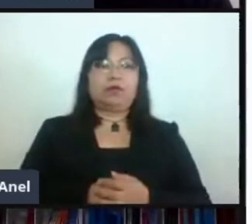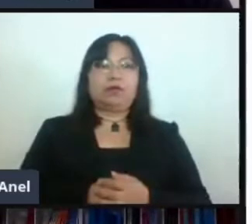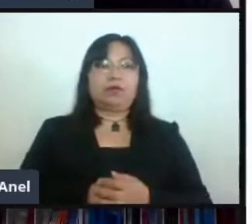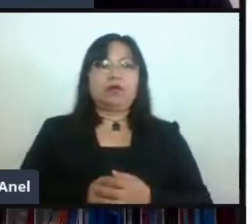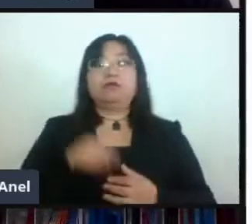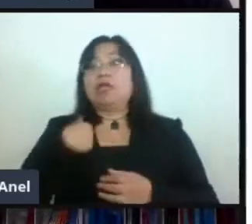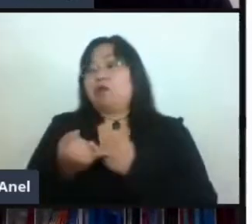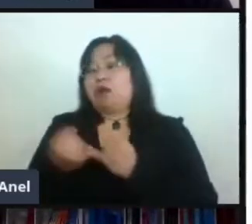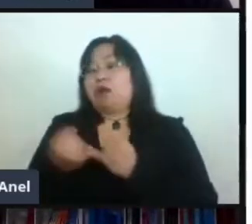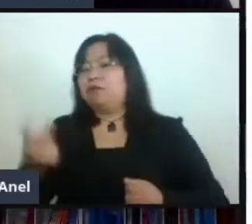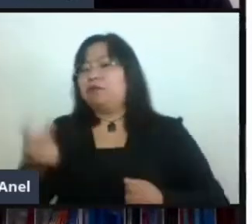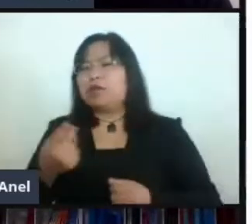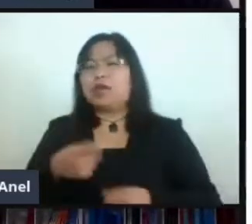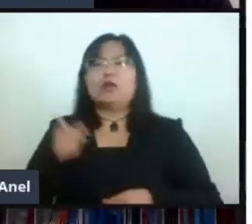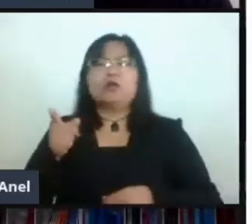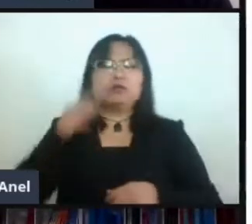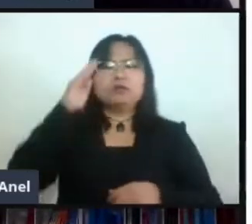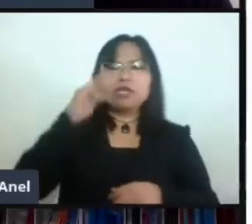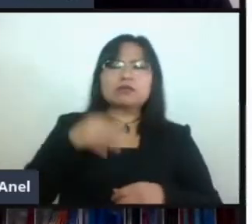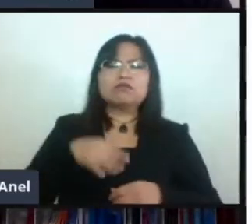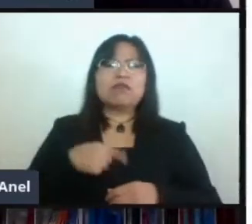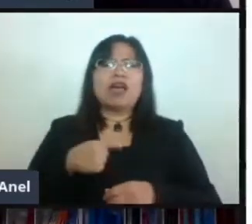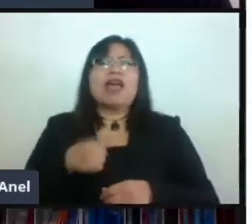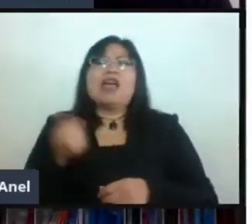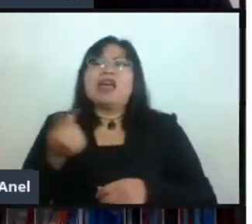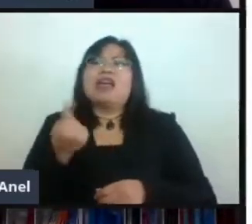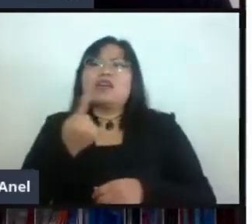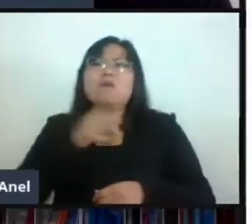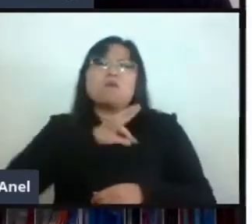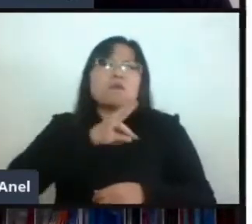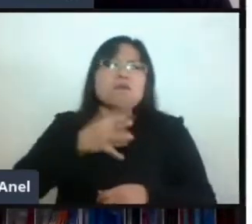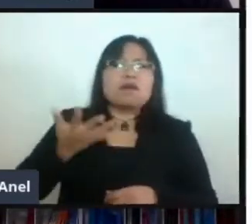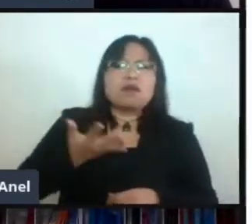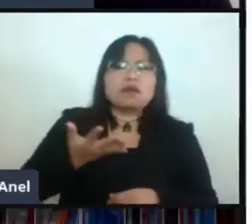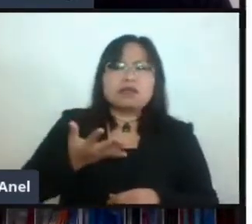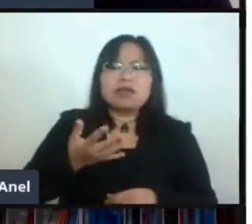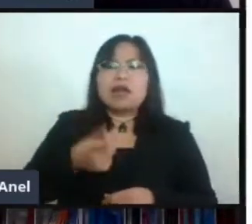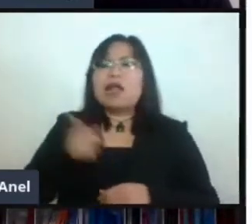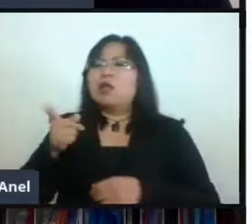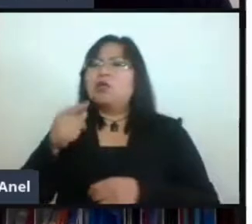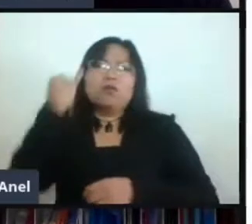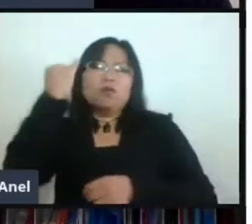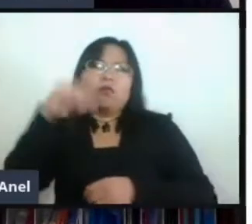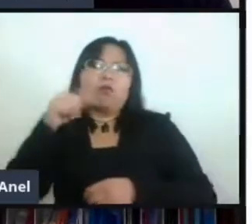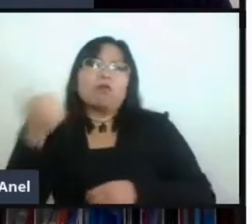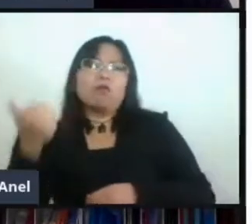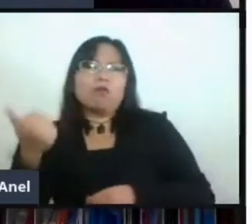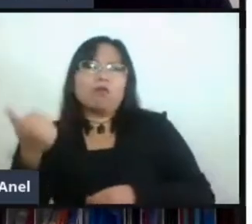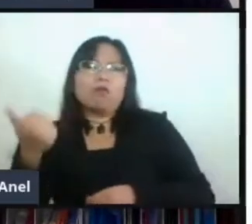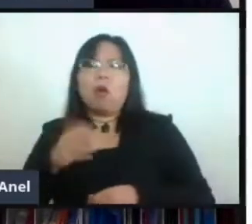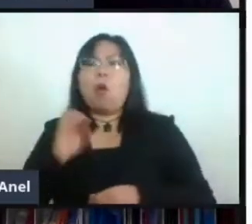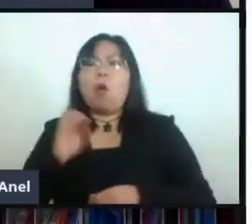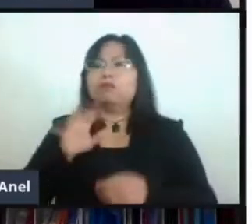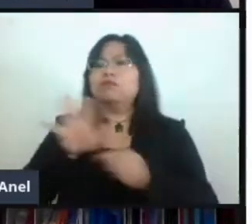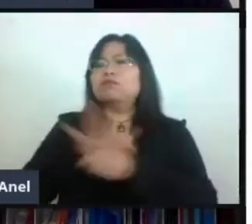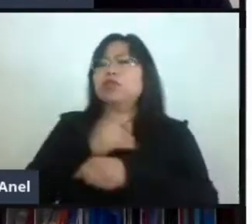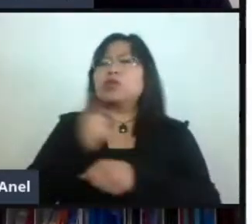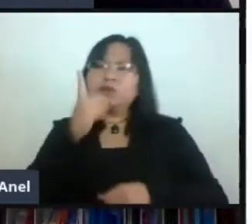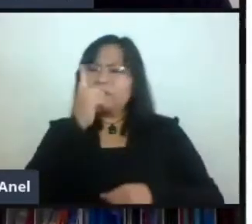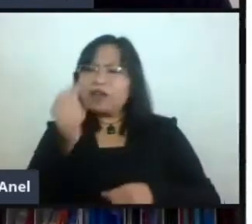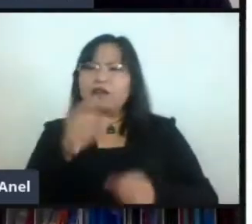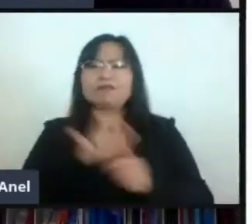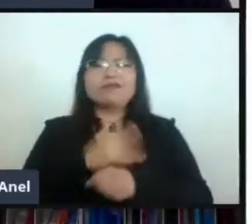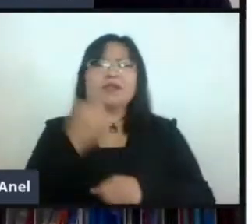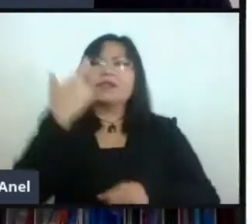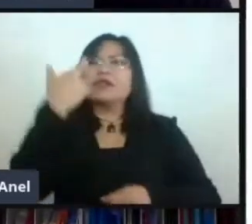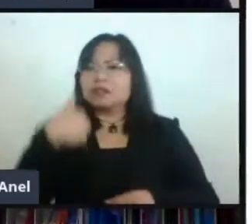hecho en este caso? ¿Por qué te equivocaste en este aspecto? ¿Tienes dificultades para la